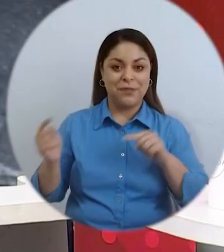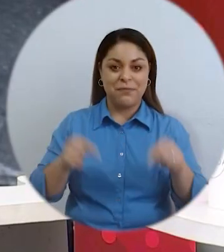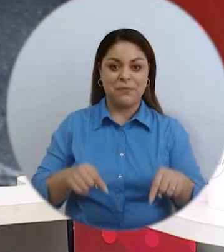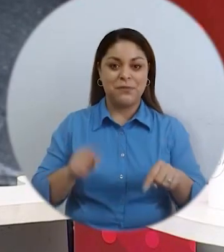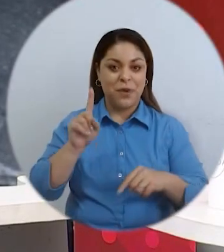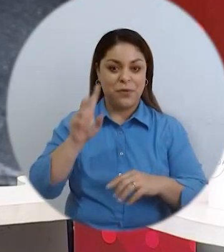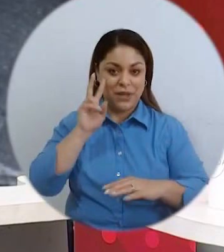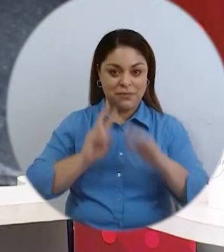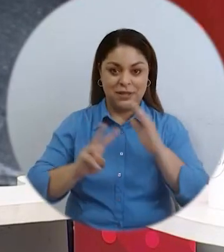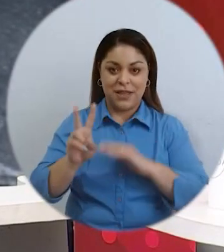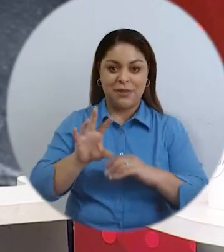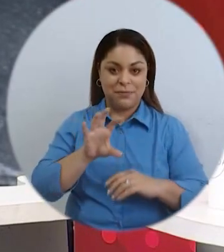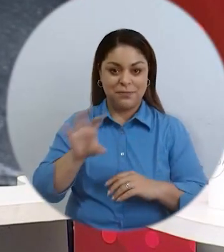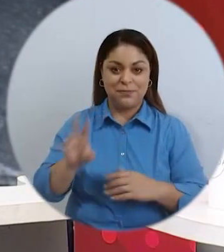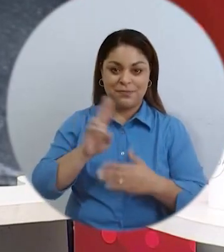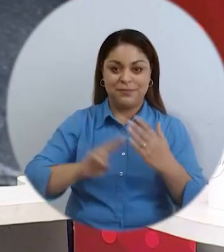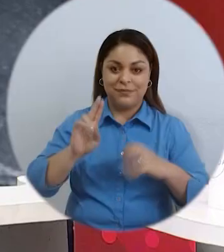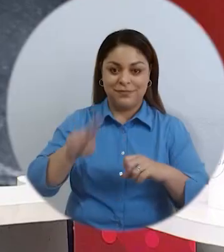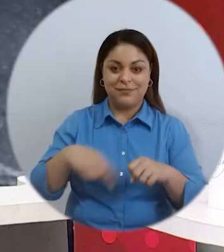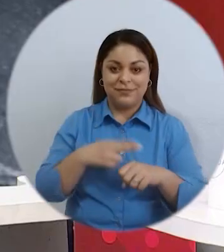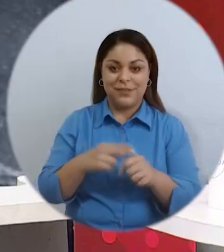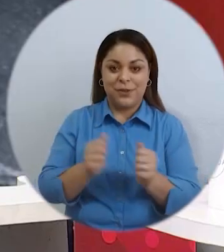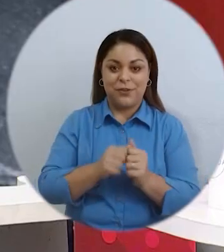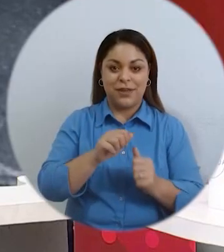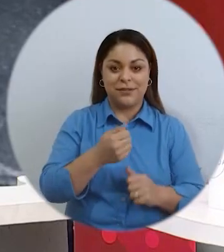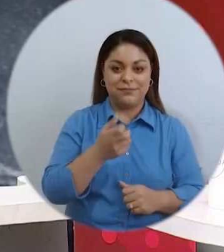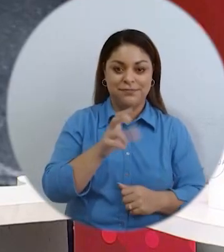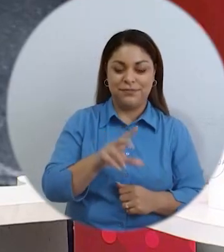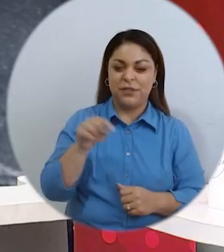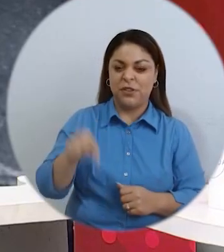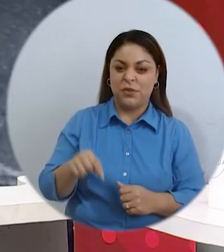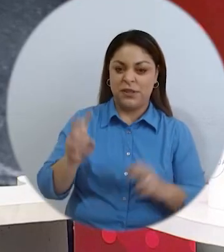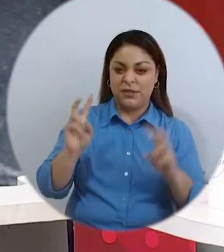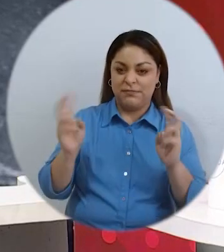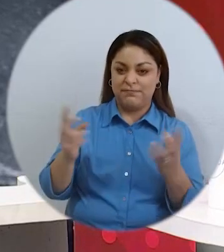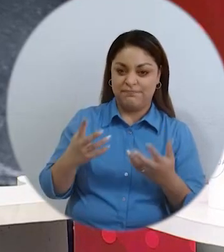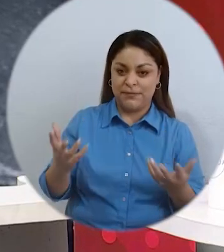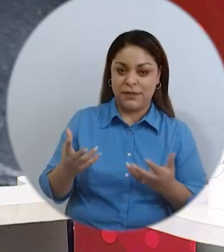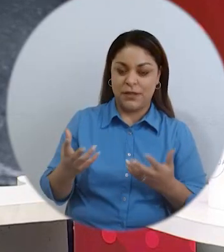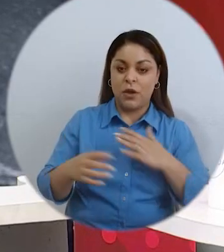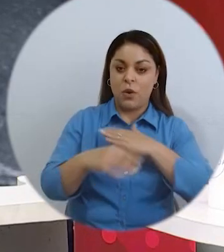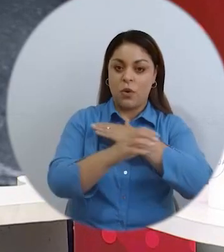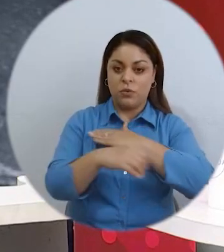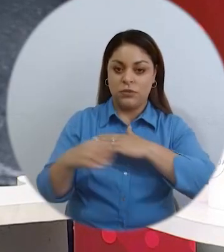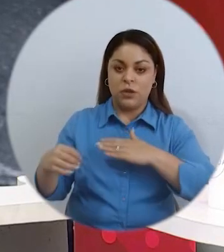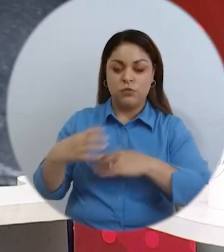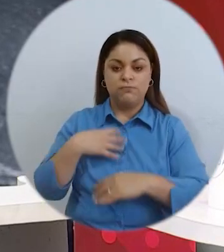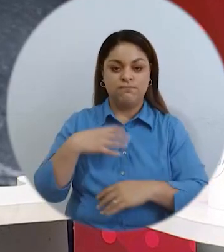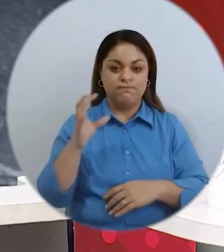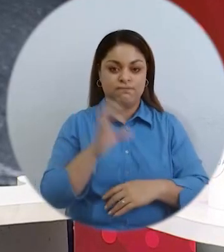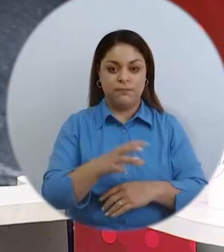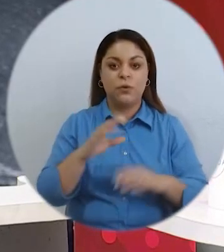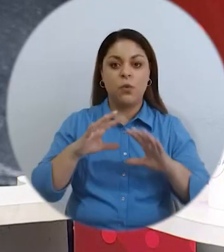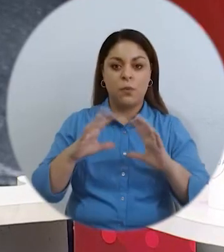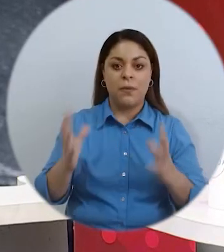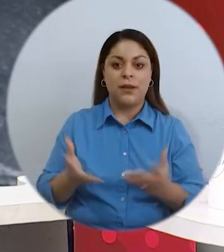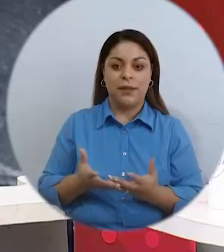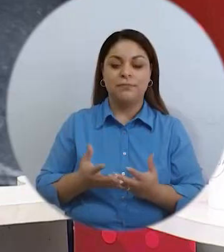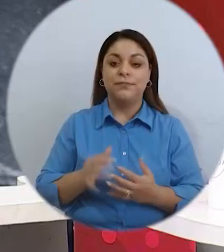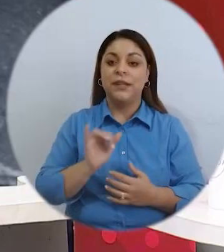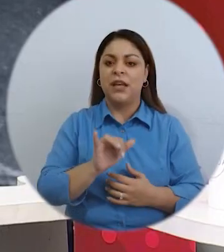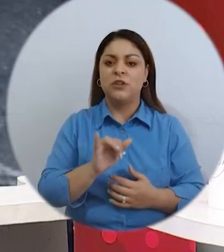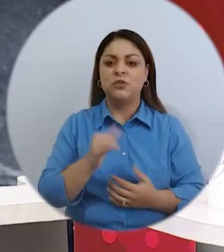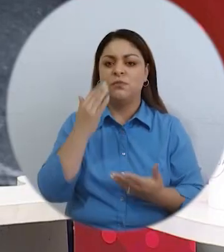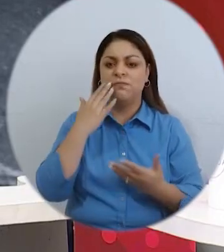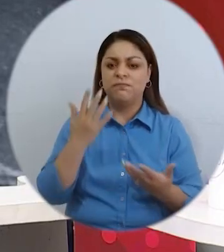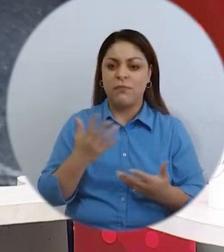Regresa usted a Una Mirada del programa de la Universidad Nacional y de CINAR S.A. hoy con el tema de los océanos como patrimonio de la humanidad.